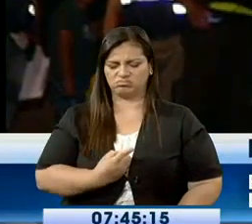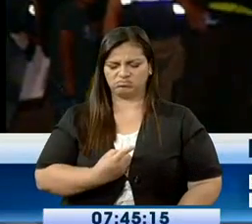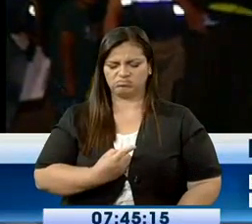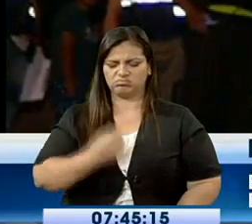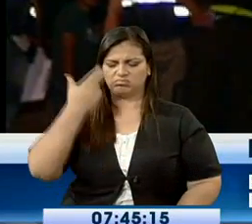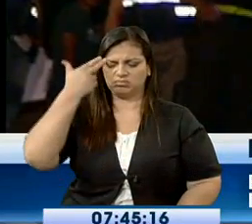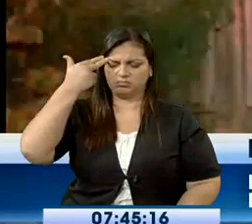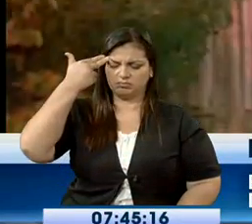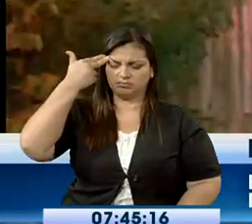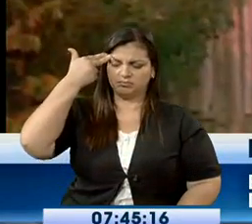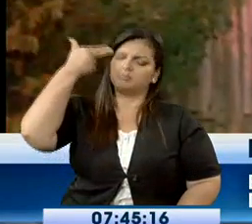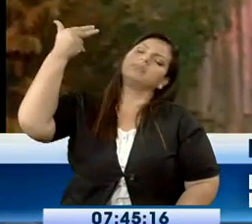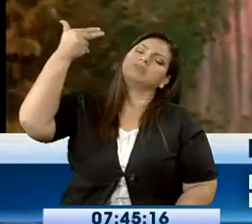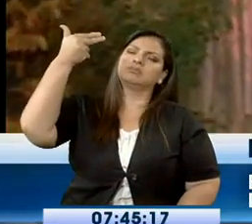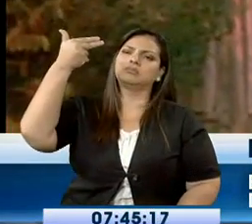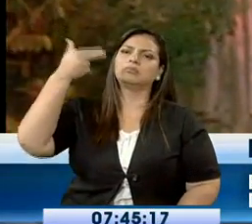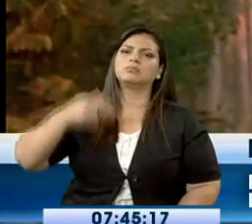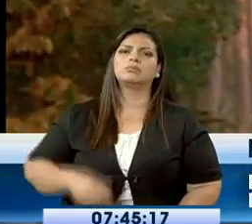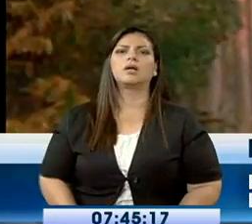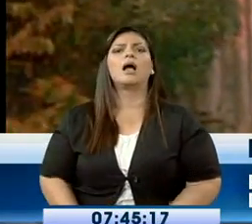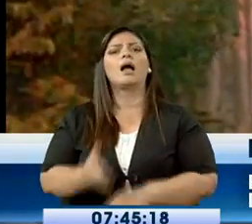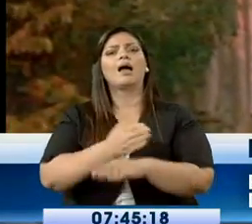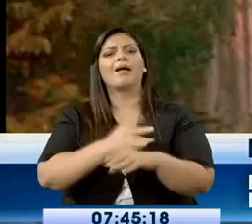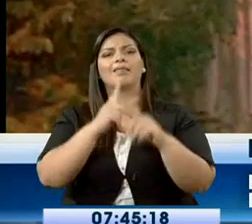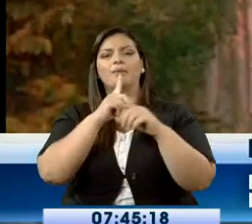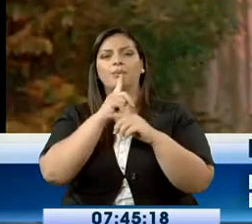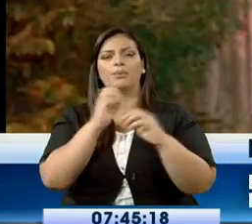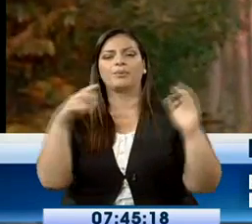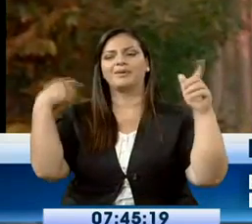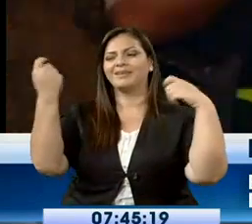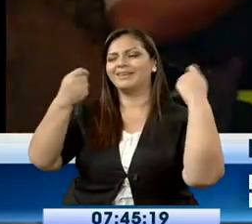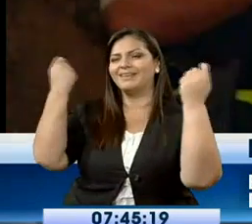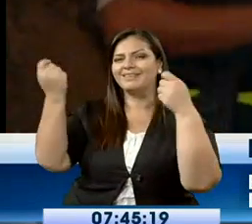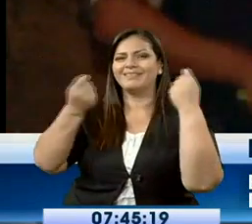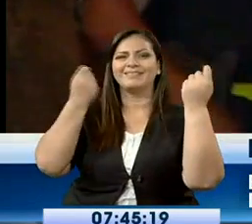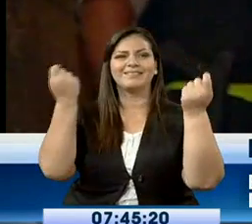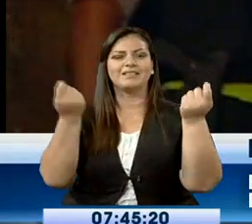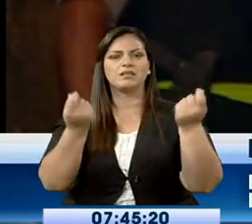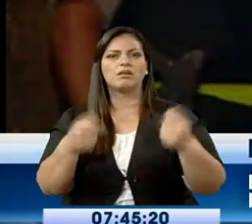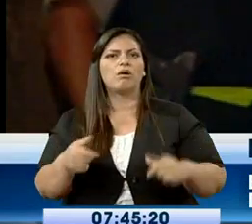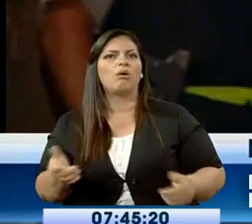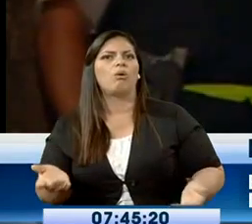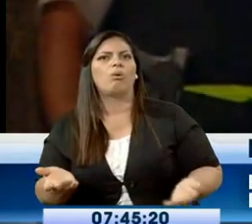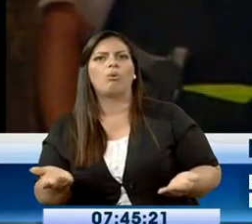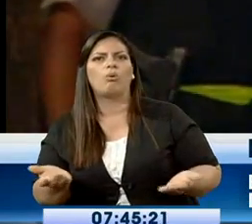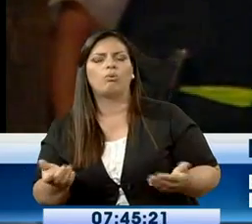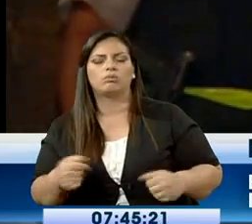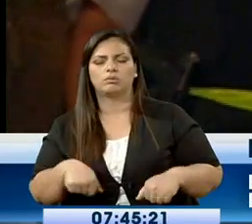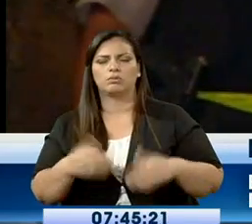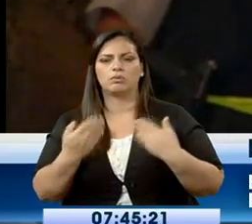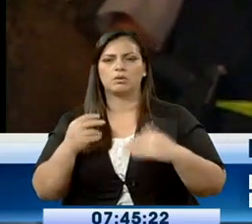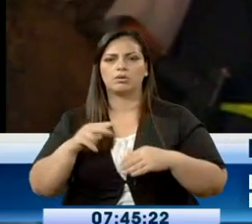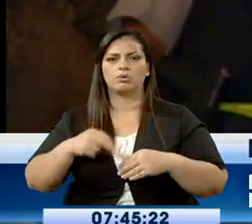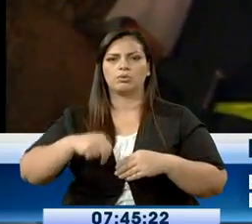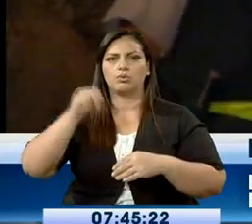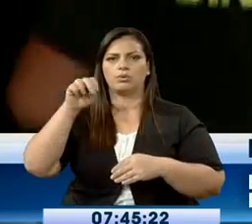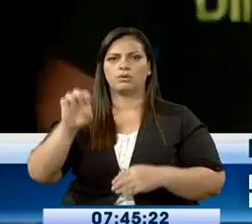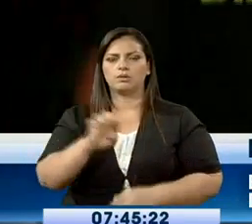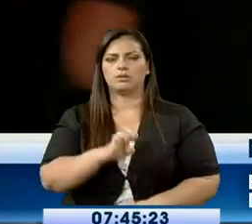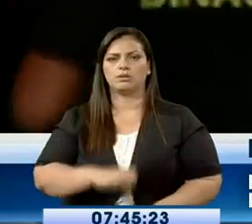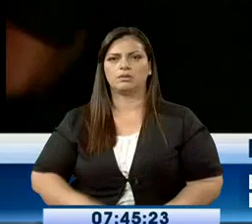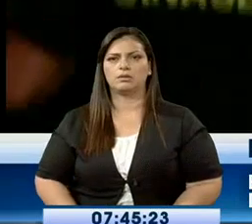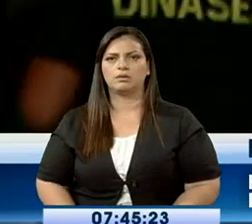el cumpleaños de su conviviente. Este insólito hecho ocurrió esta madrugada en el noroeste de Guayaquil.